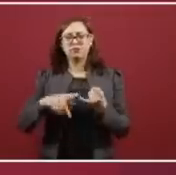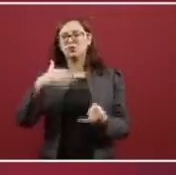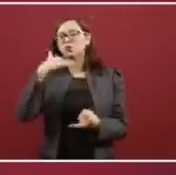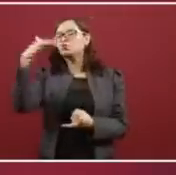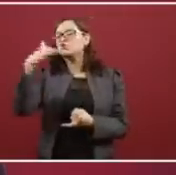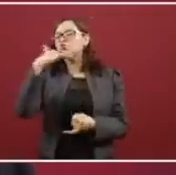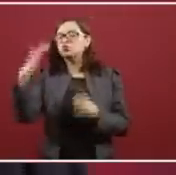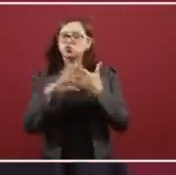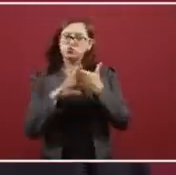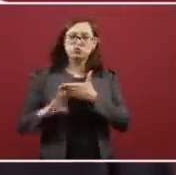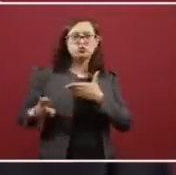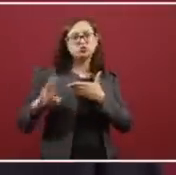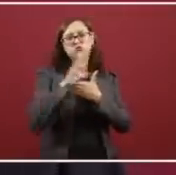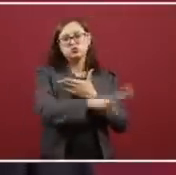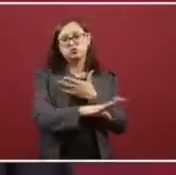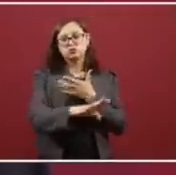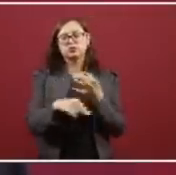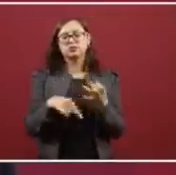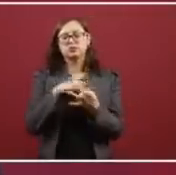corrupción